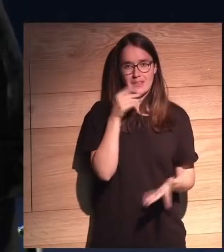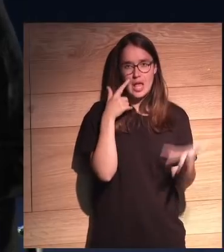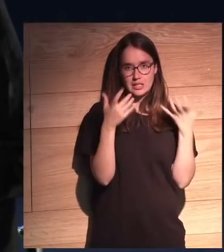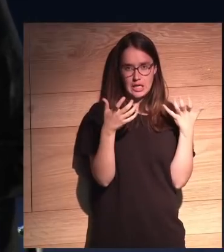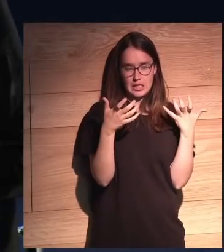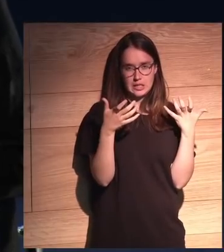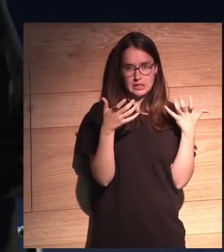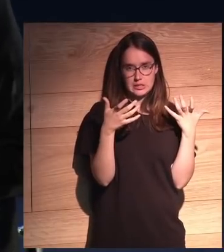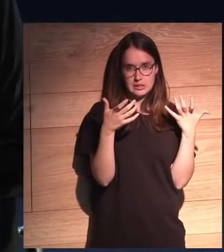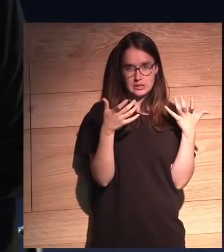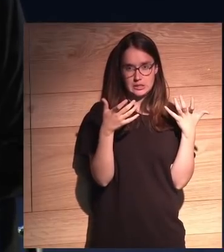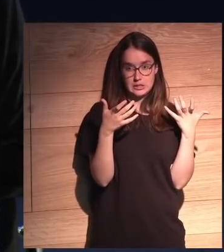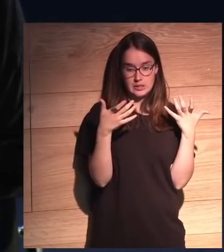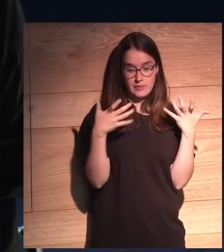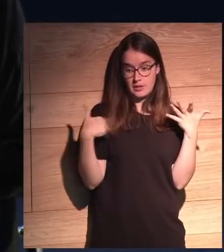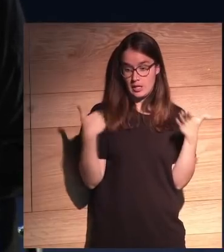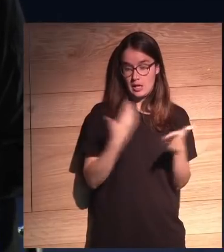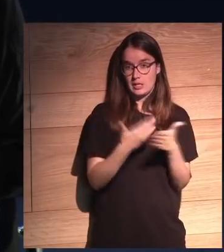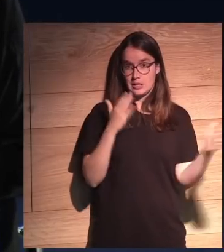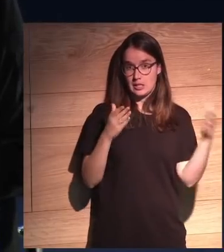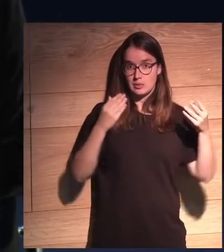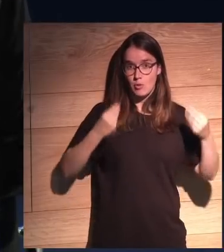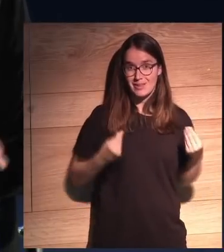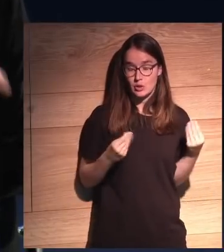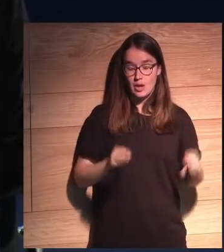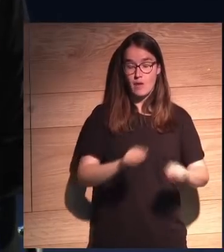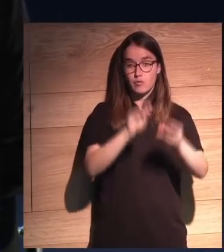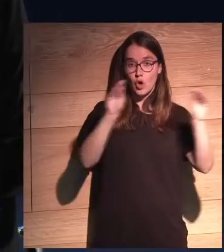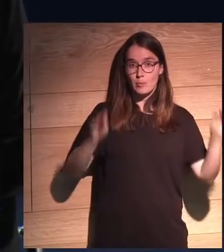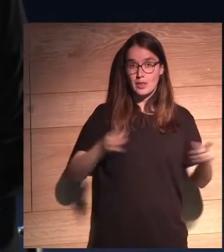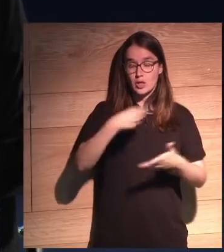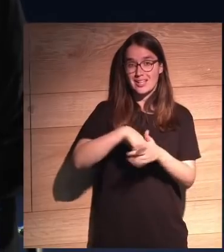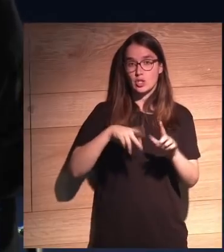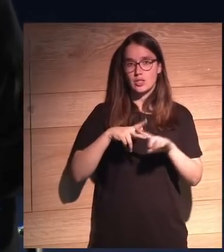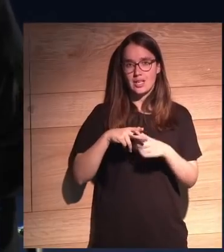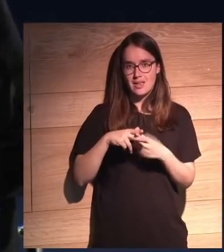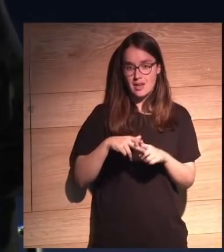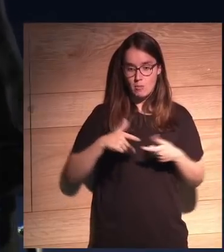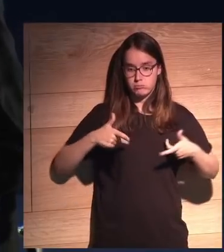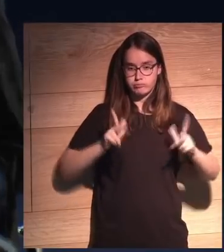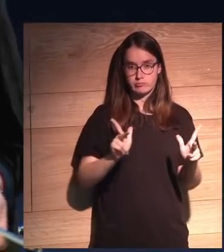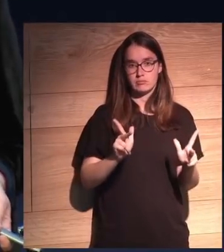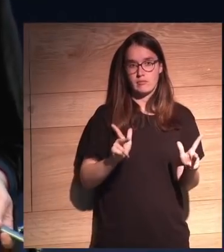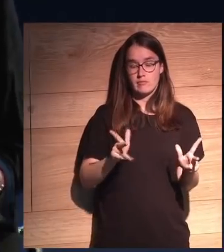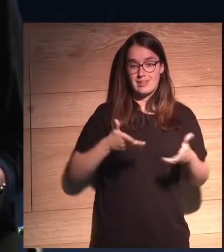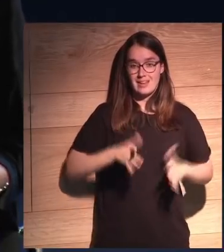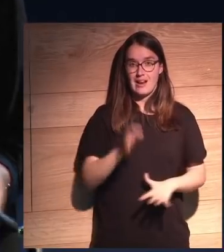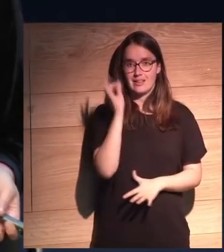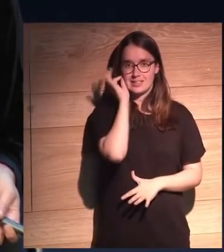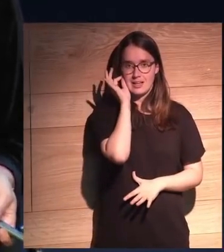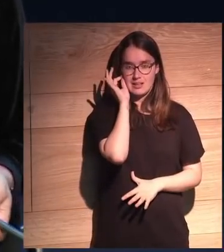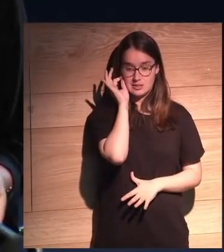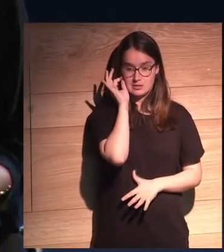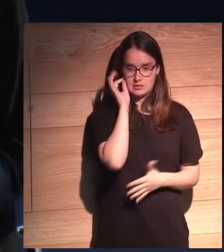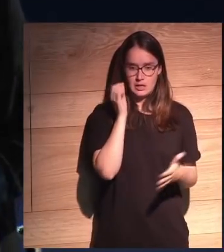Artes. Mientras que hasta ese momento la formación en los talleres permitía que las hijas de